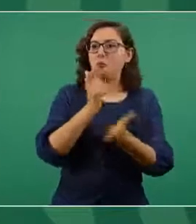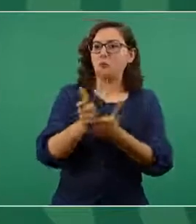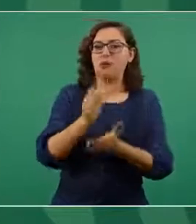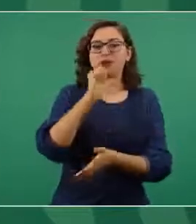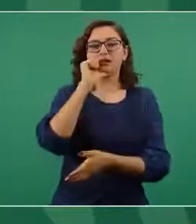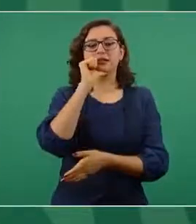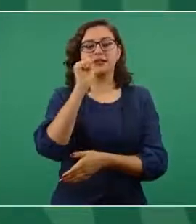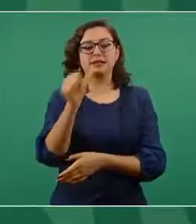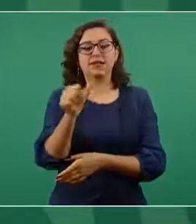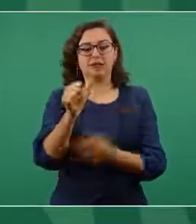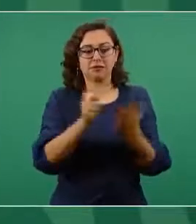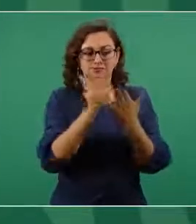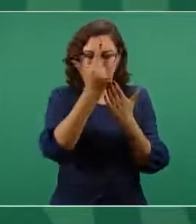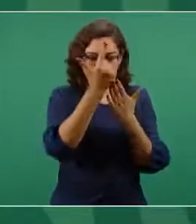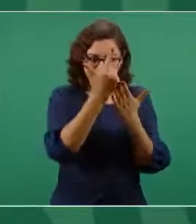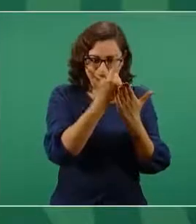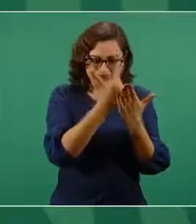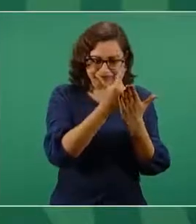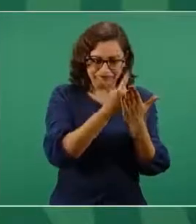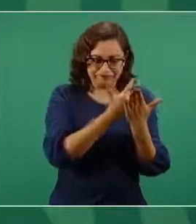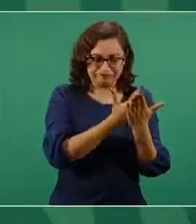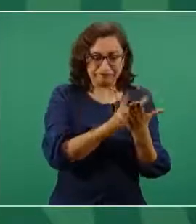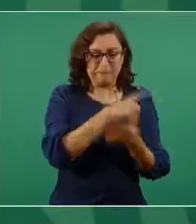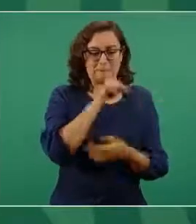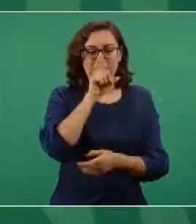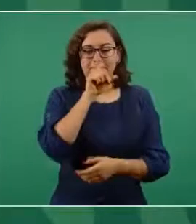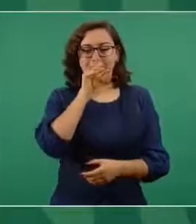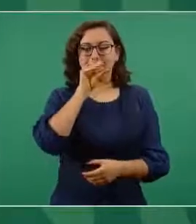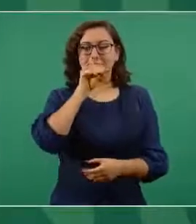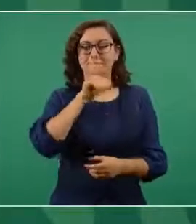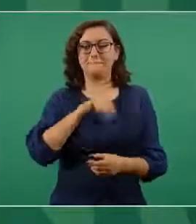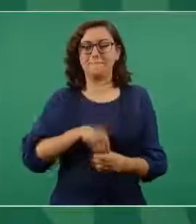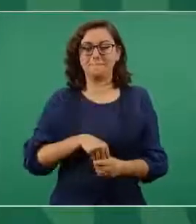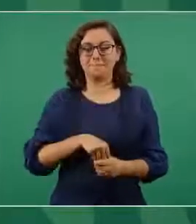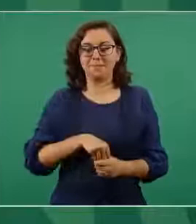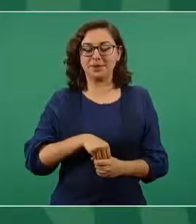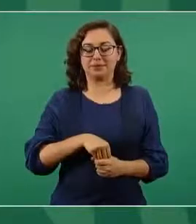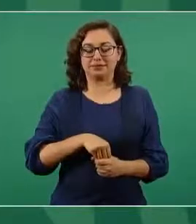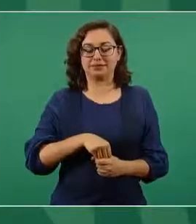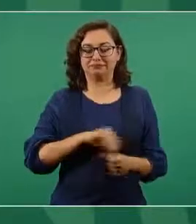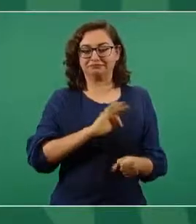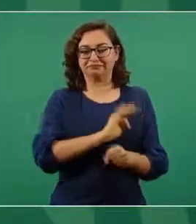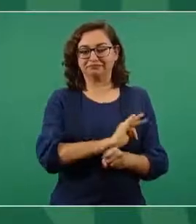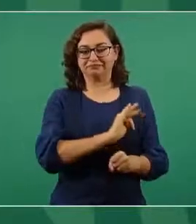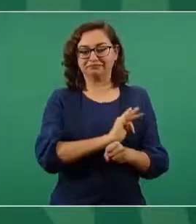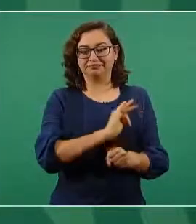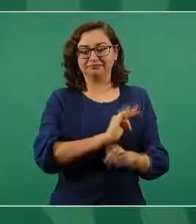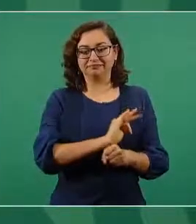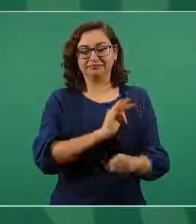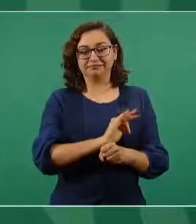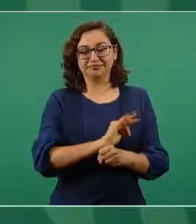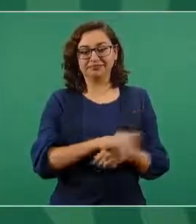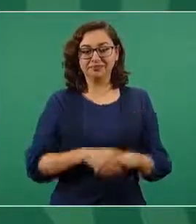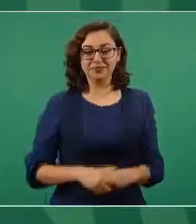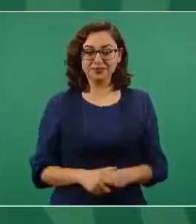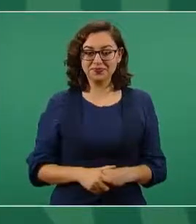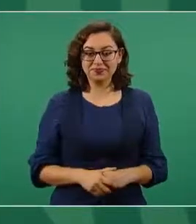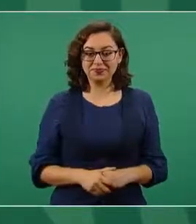la lista de los beneficiarios con las condonaciones de impuestos. Imagínense la